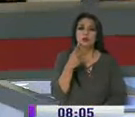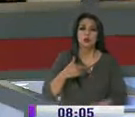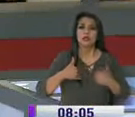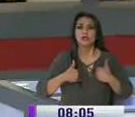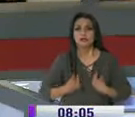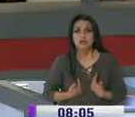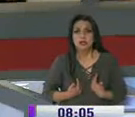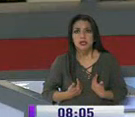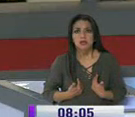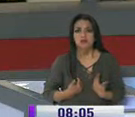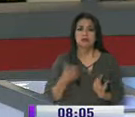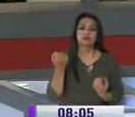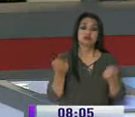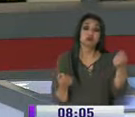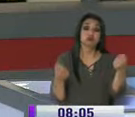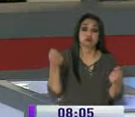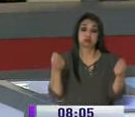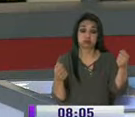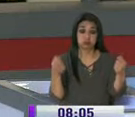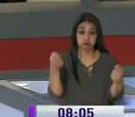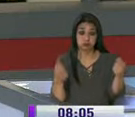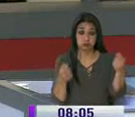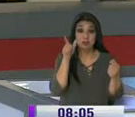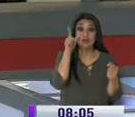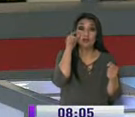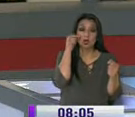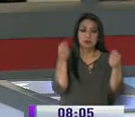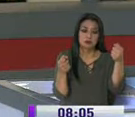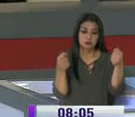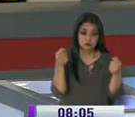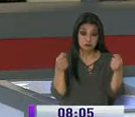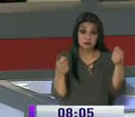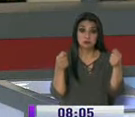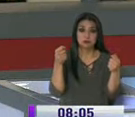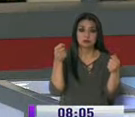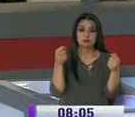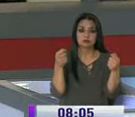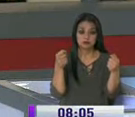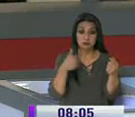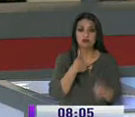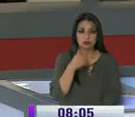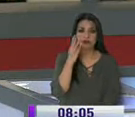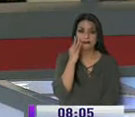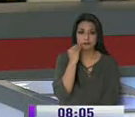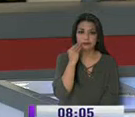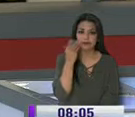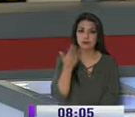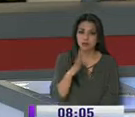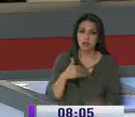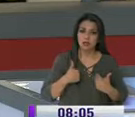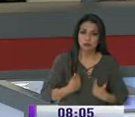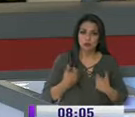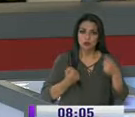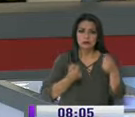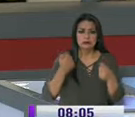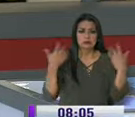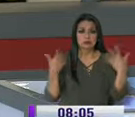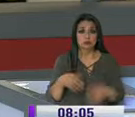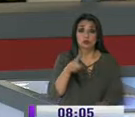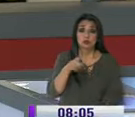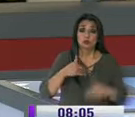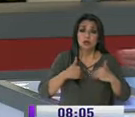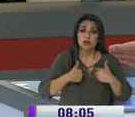conduciendo, por favor, el sueño a uno le agarra en segundos. Y le digo por experiencia personal, ¿no? Así que cuando uno se siente